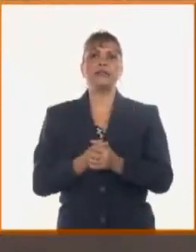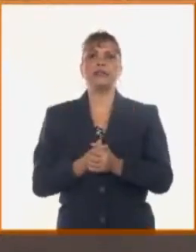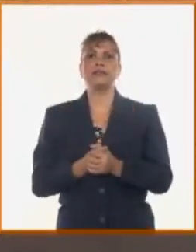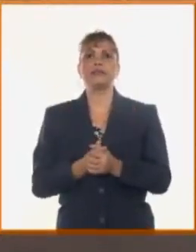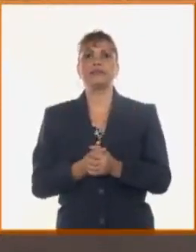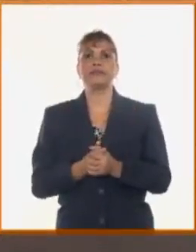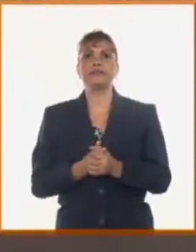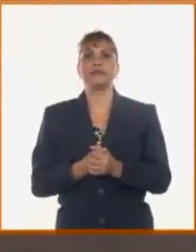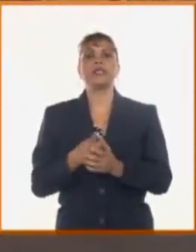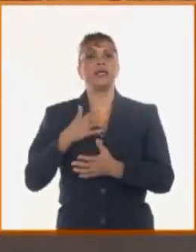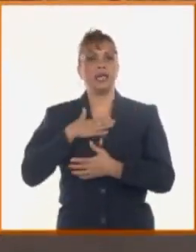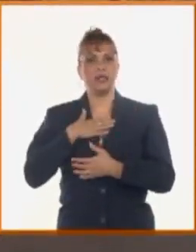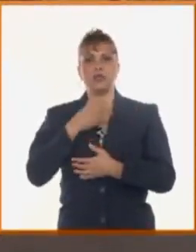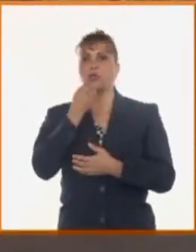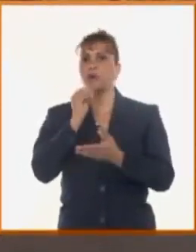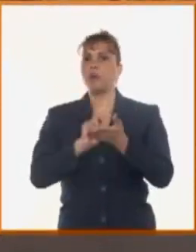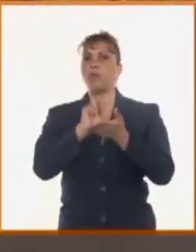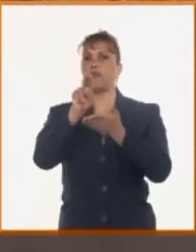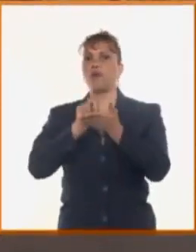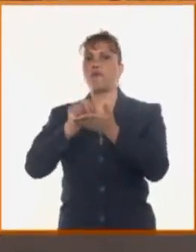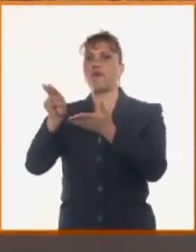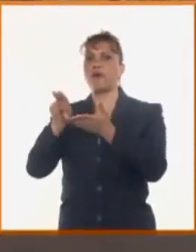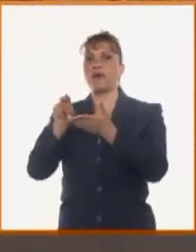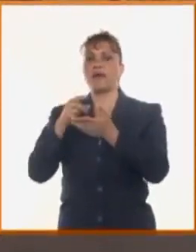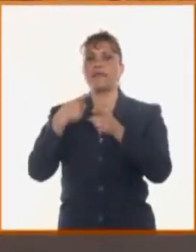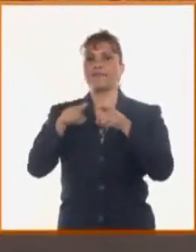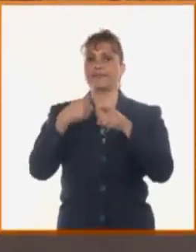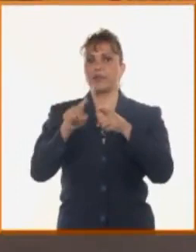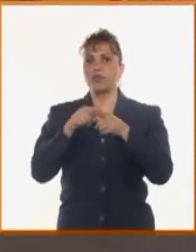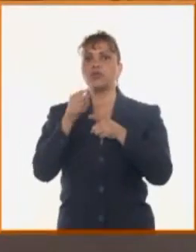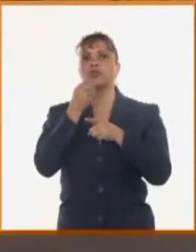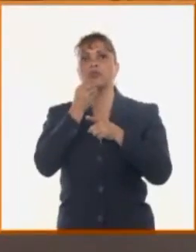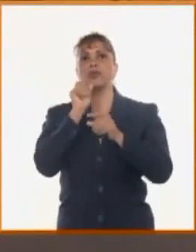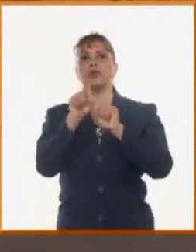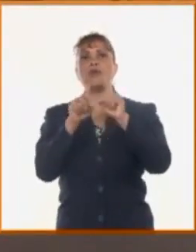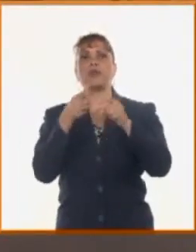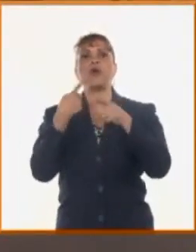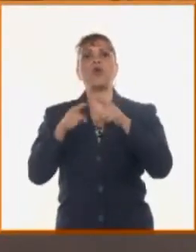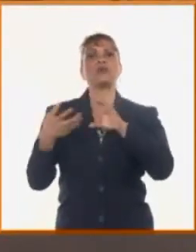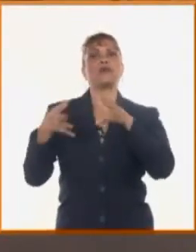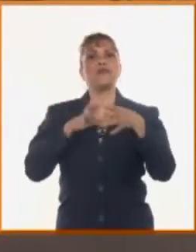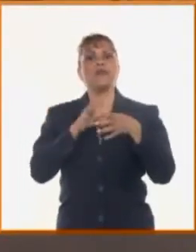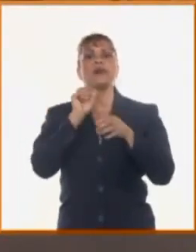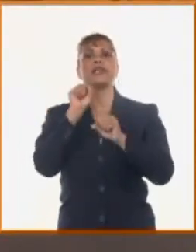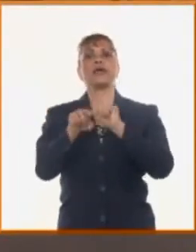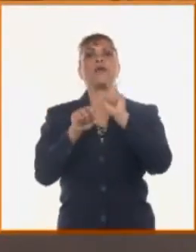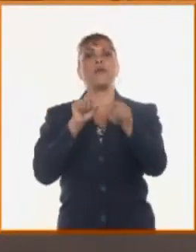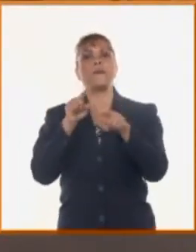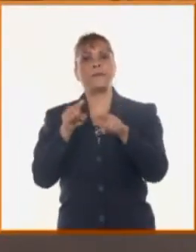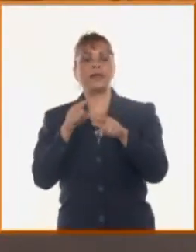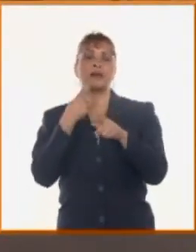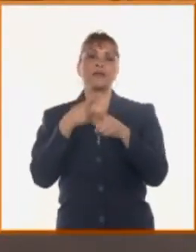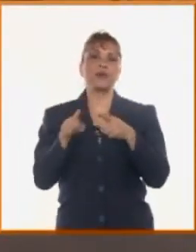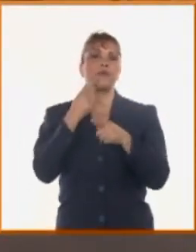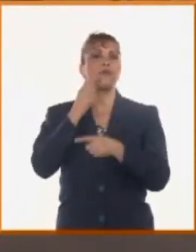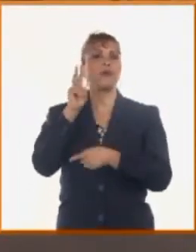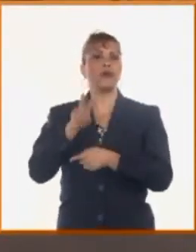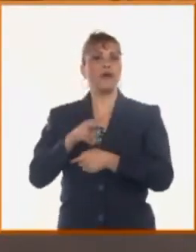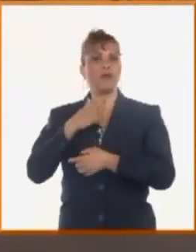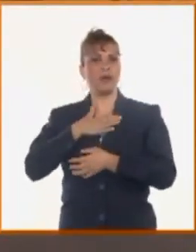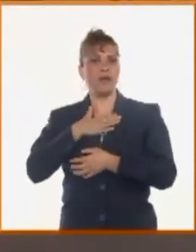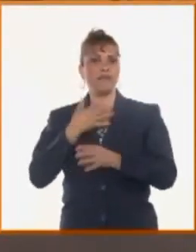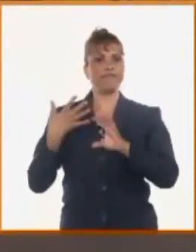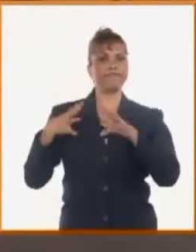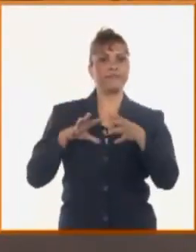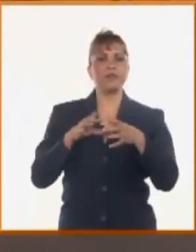también podemos colocar productos desde esos lugares que tienen otra forma financiera de adquirirlo, pero en realidad hemos evaluado la pertinencia de que aunque